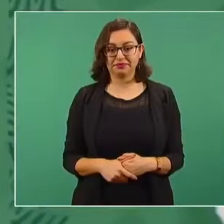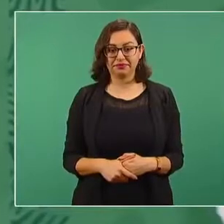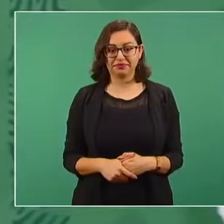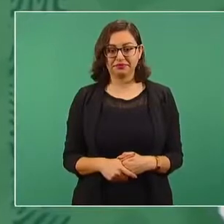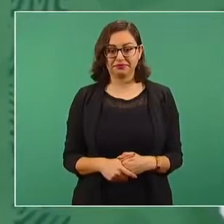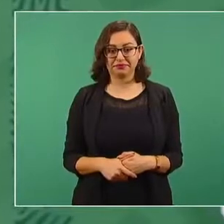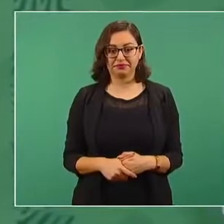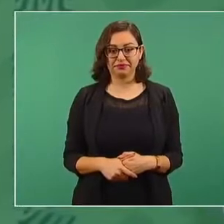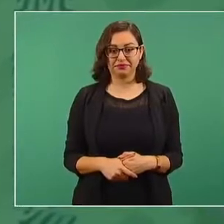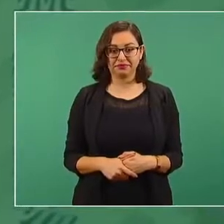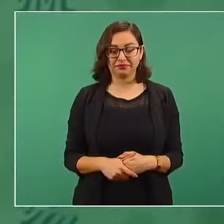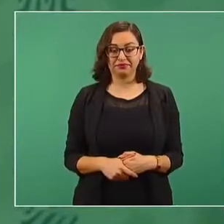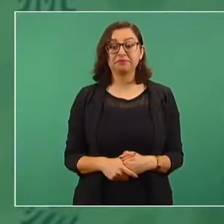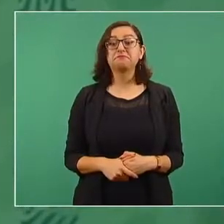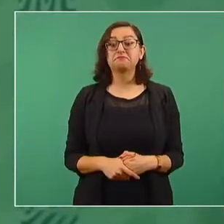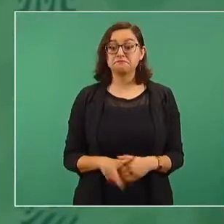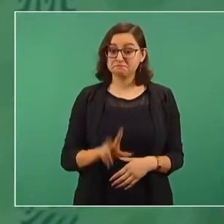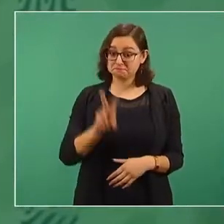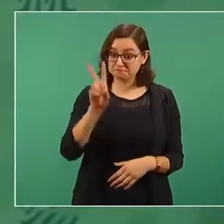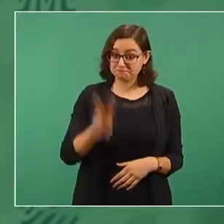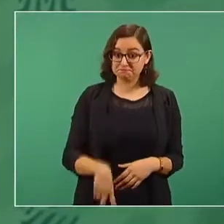por Manuelita,